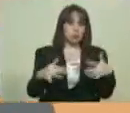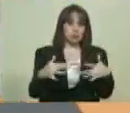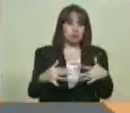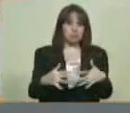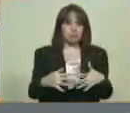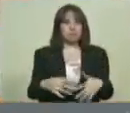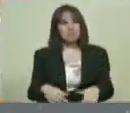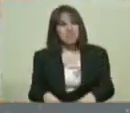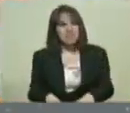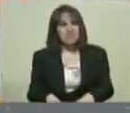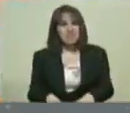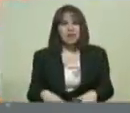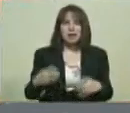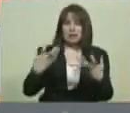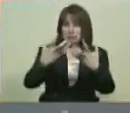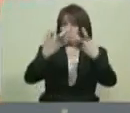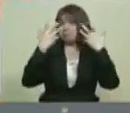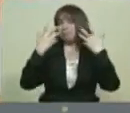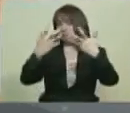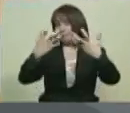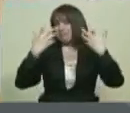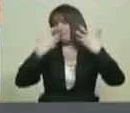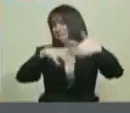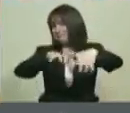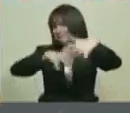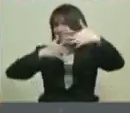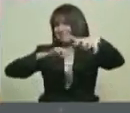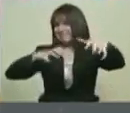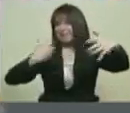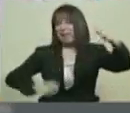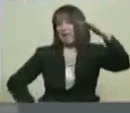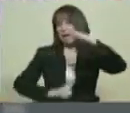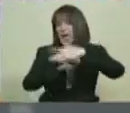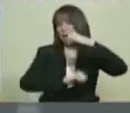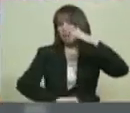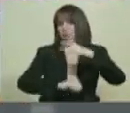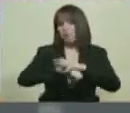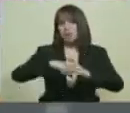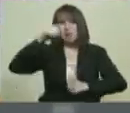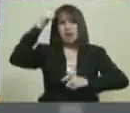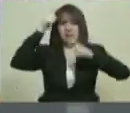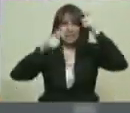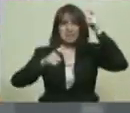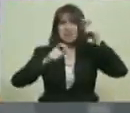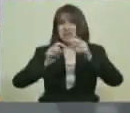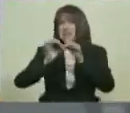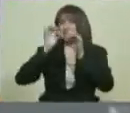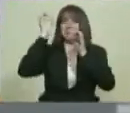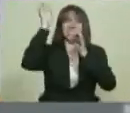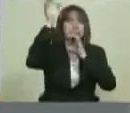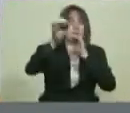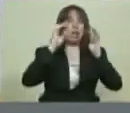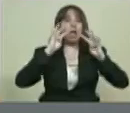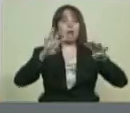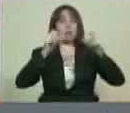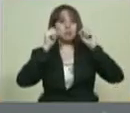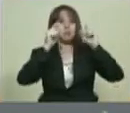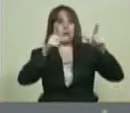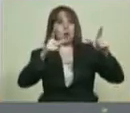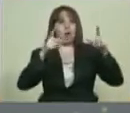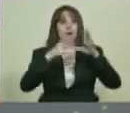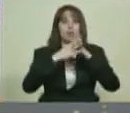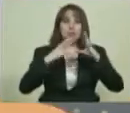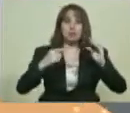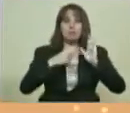llenamos en 1998 para apoyar al comandante Chávez, de punta a punta, y sorprendimos a todo